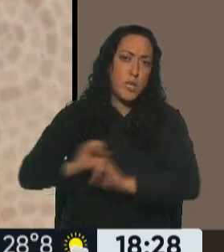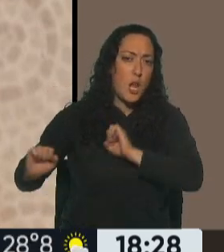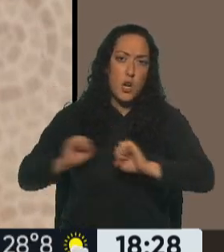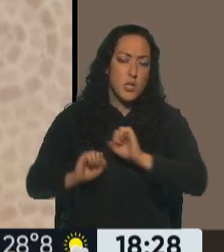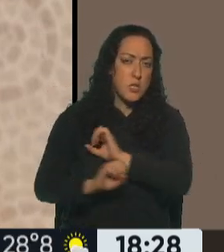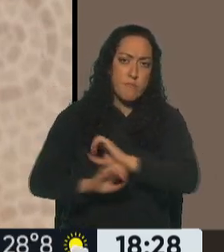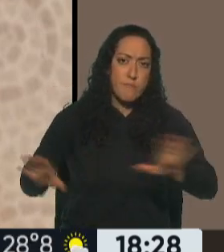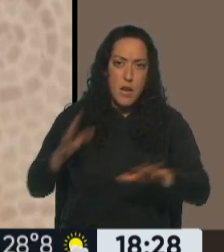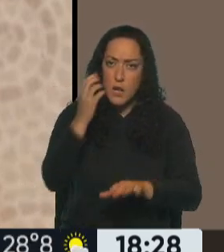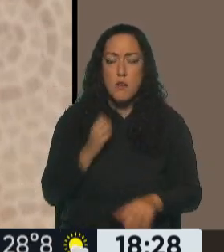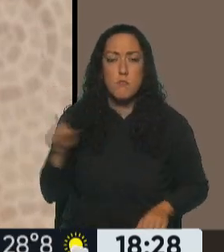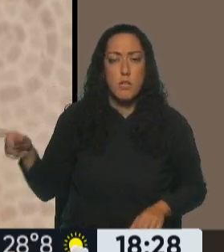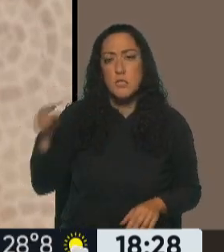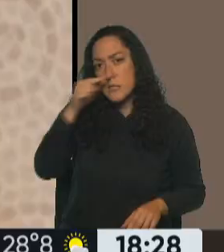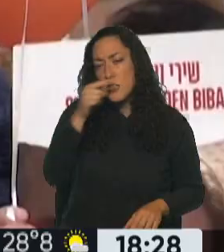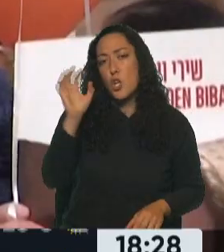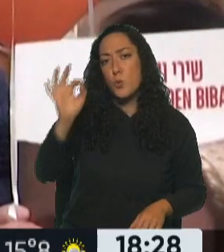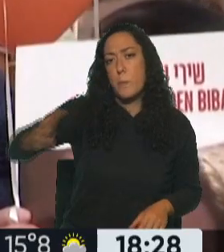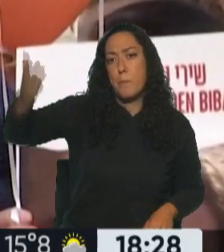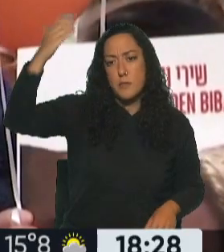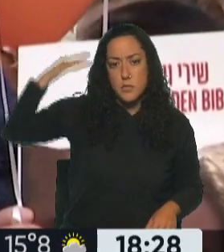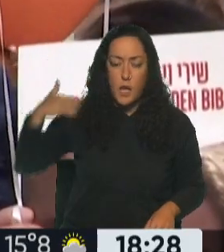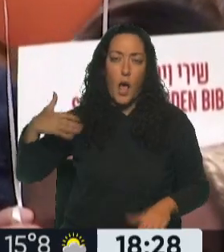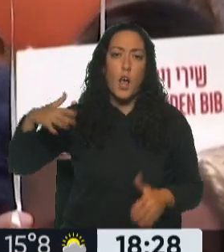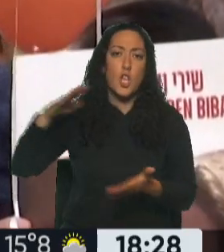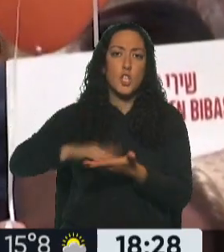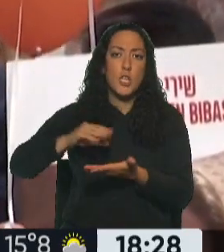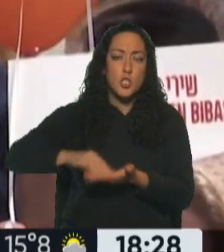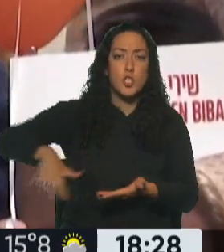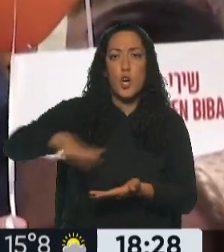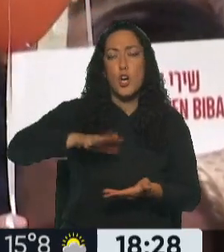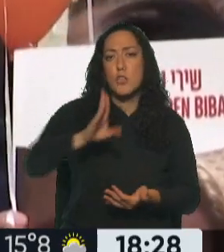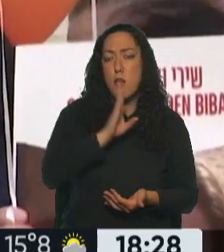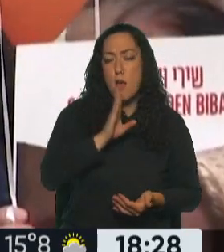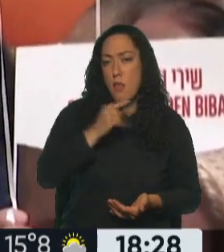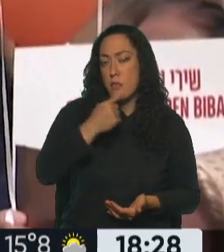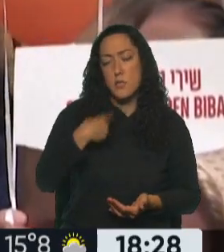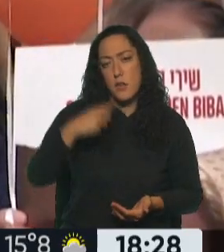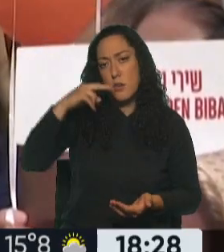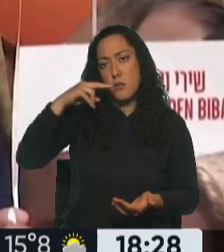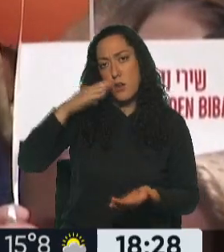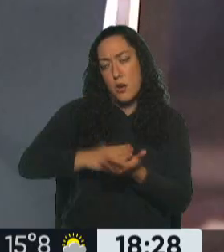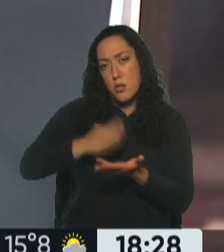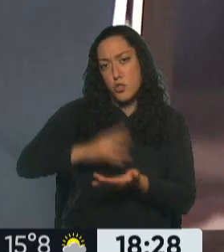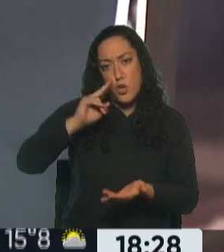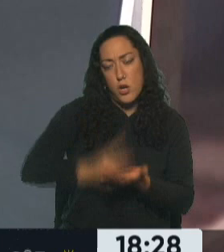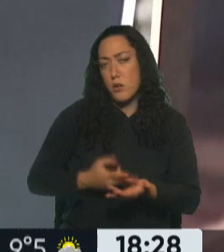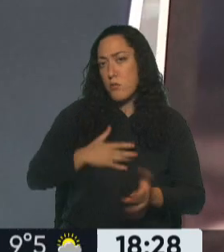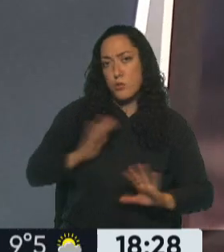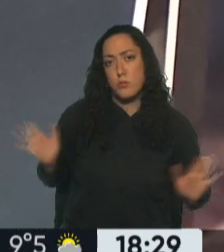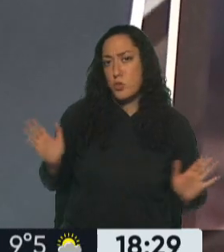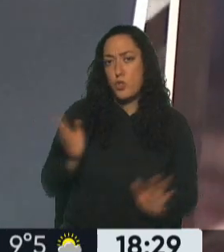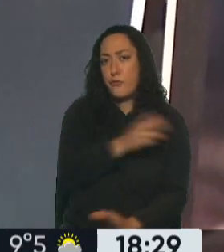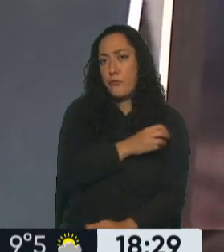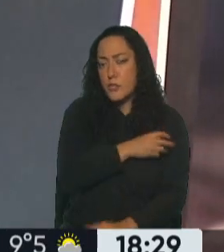cometidos por jamás el 7 de octubre pasado en el territorio de Israel y reconoce el derecho de Israel a su legítima defensa tal